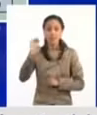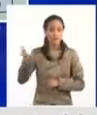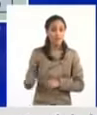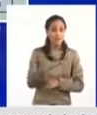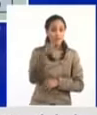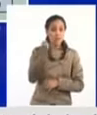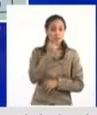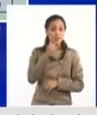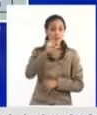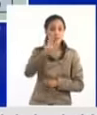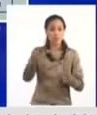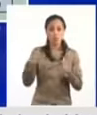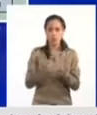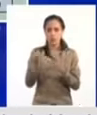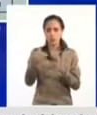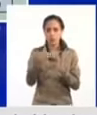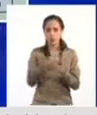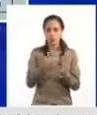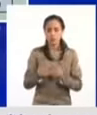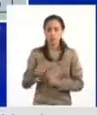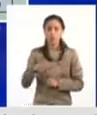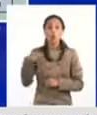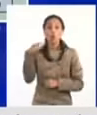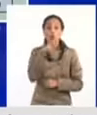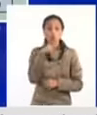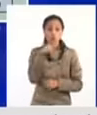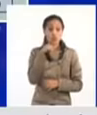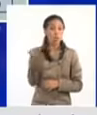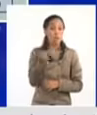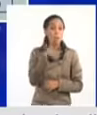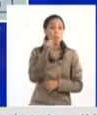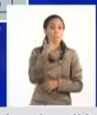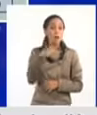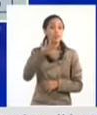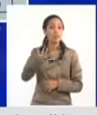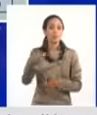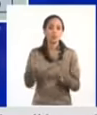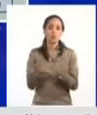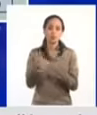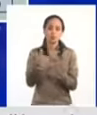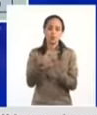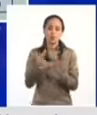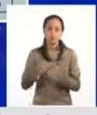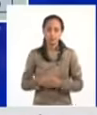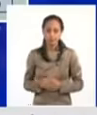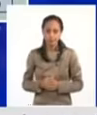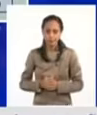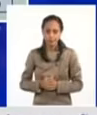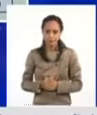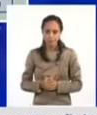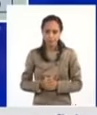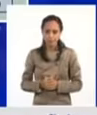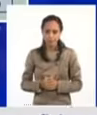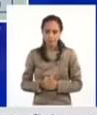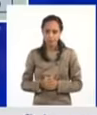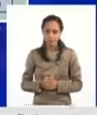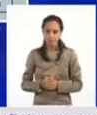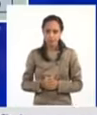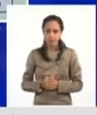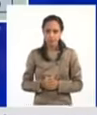de 5 millones y Rusia también con más de 5 millones. Ahora, en cuanto a los